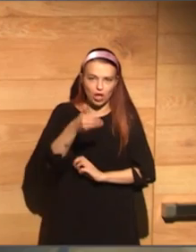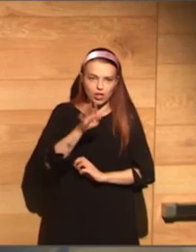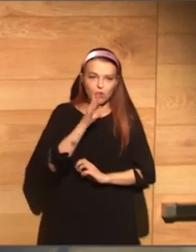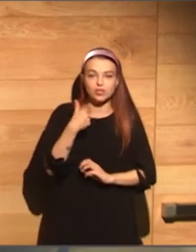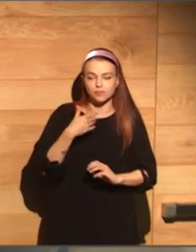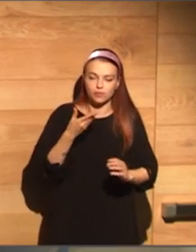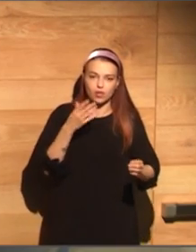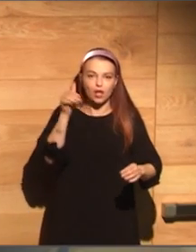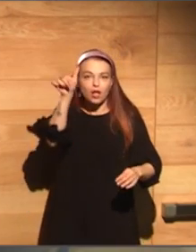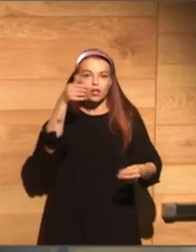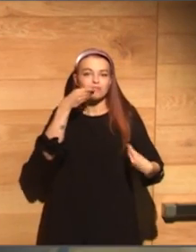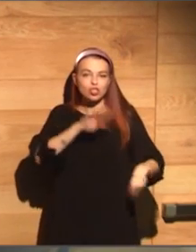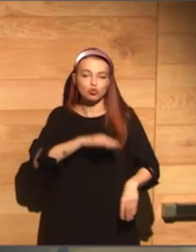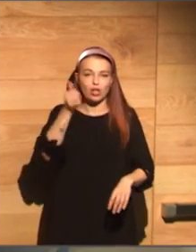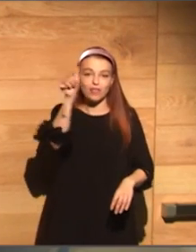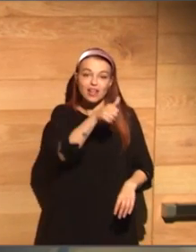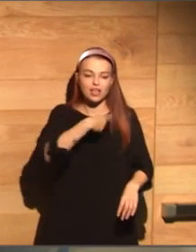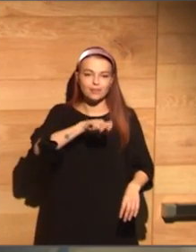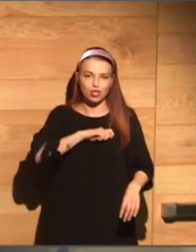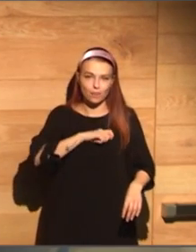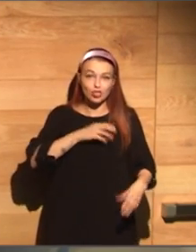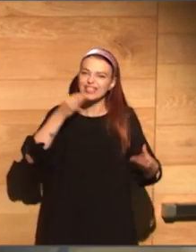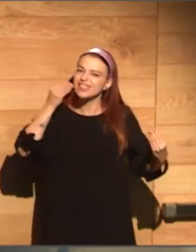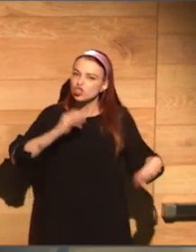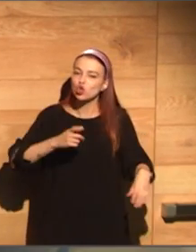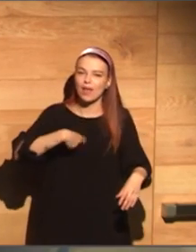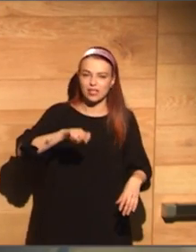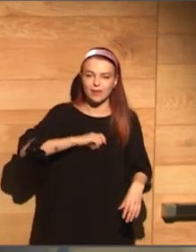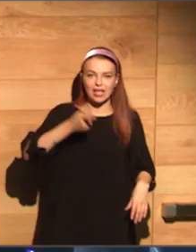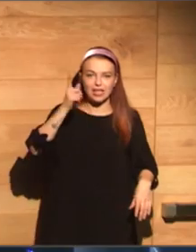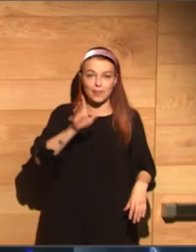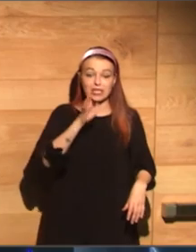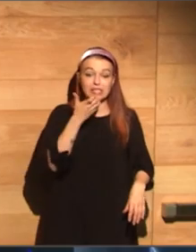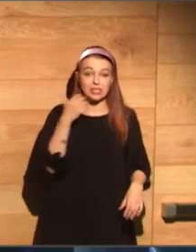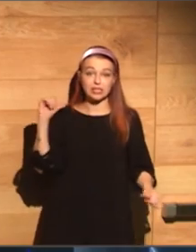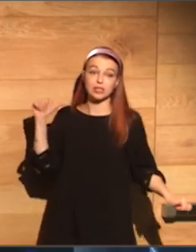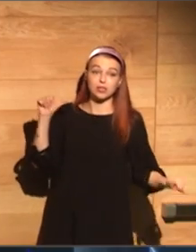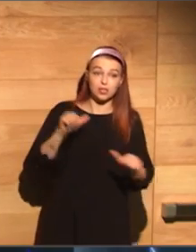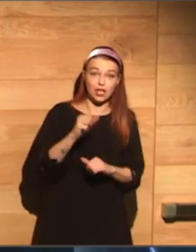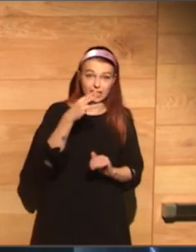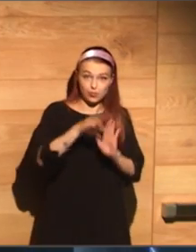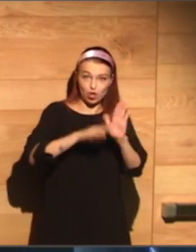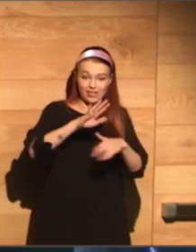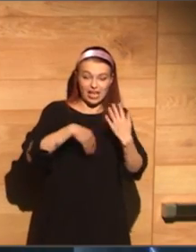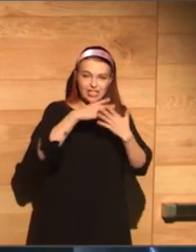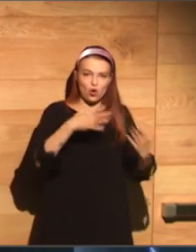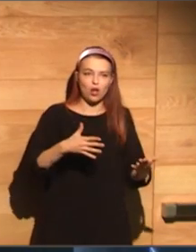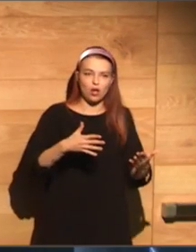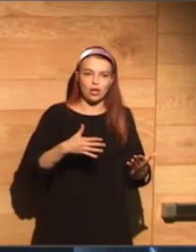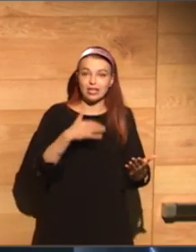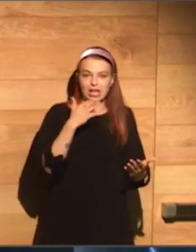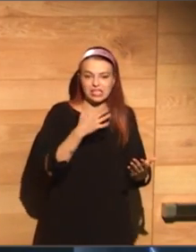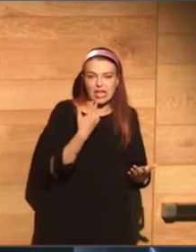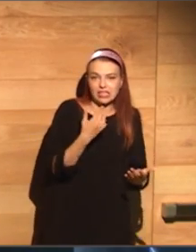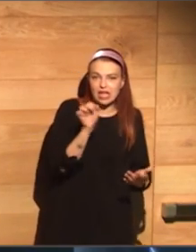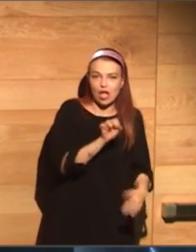historia de España. O sea, con que te hagas el recorrido que hemos hecho en estos tres programas, estás llegando, bueno, pues hasta los 2000, ¿no? Que